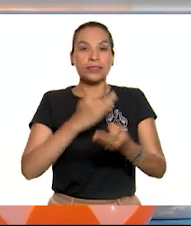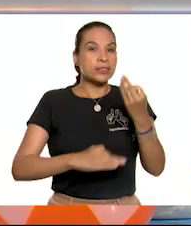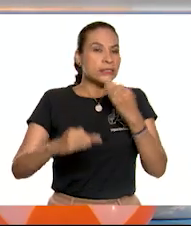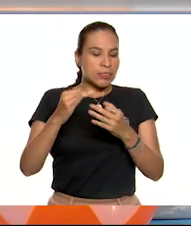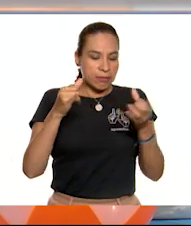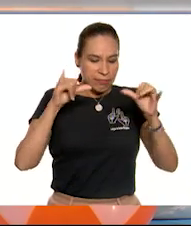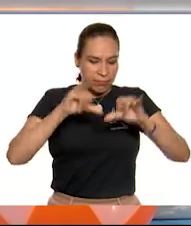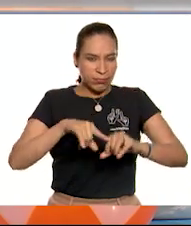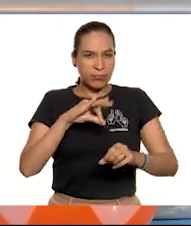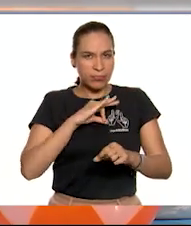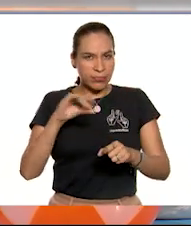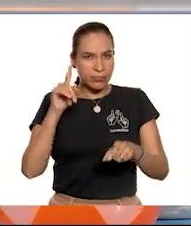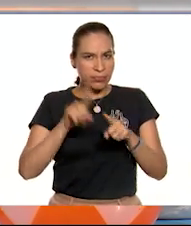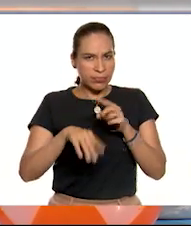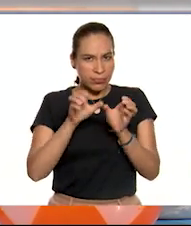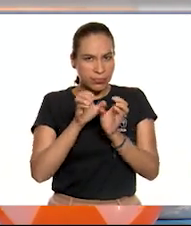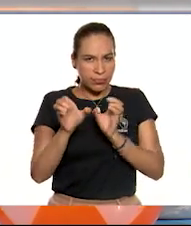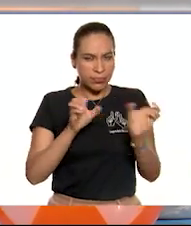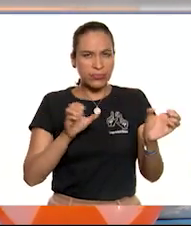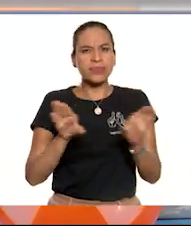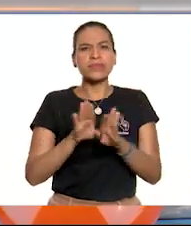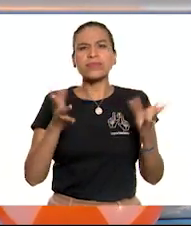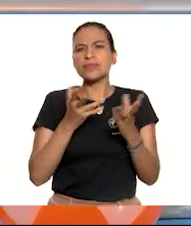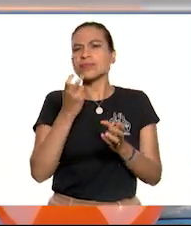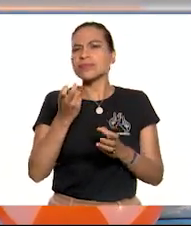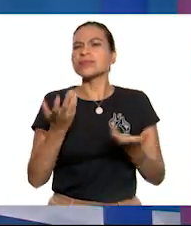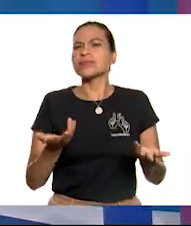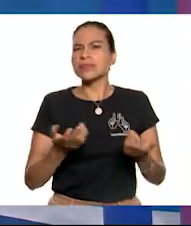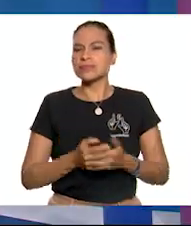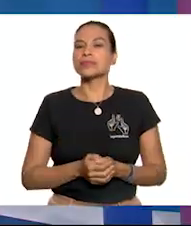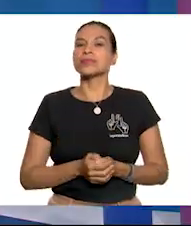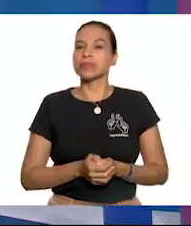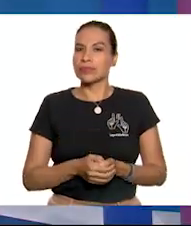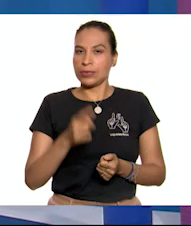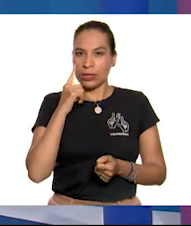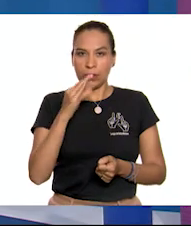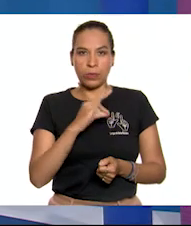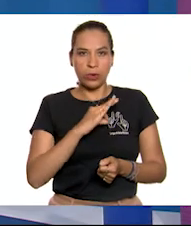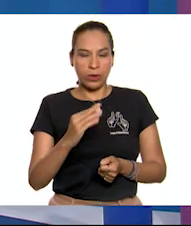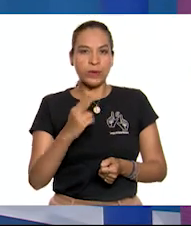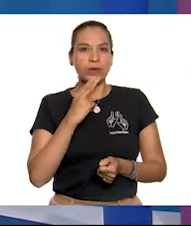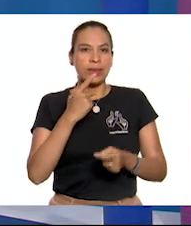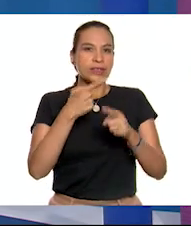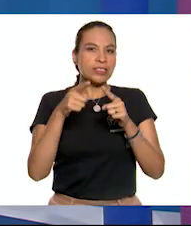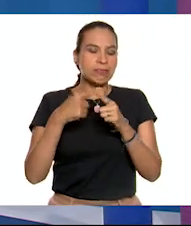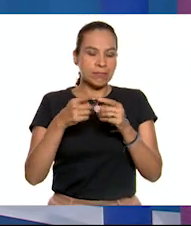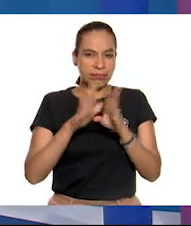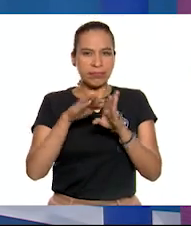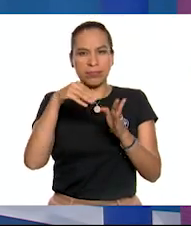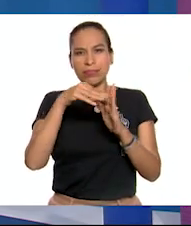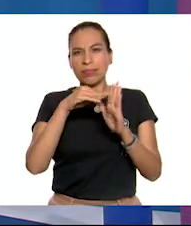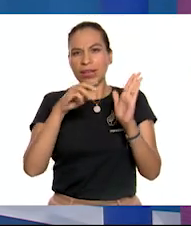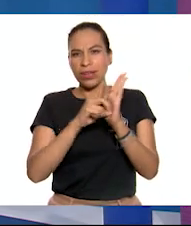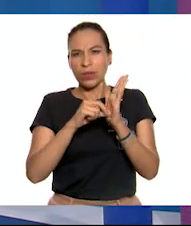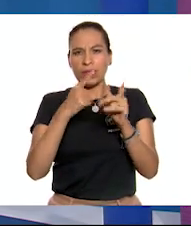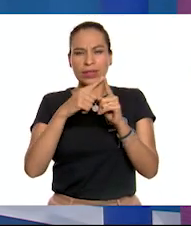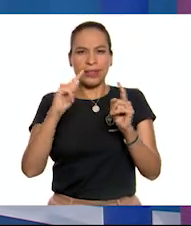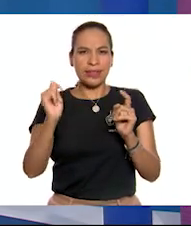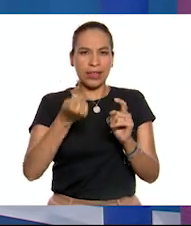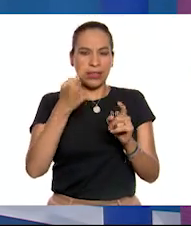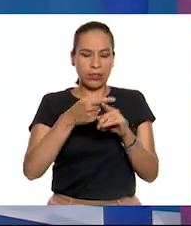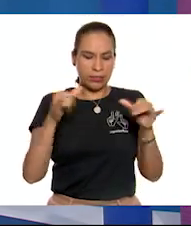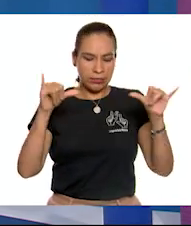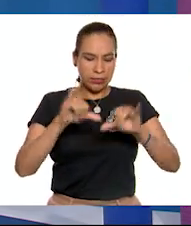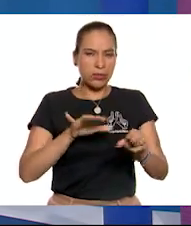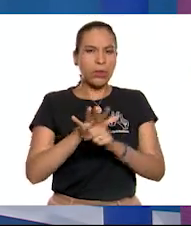las mezclas se pueden separar? ¿Pero cómo se hace, maestra? Ah, pues podemos usar diferentes métodos y técnicas según la